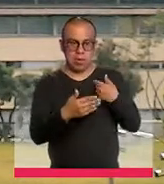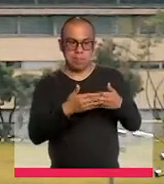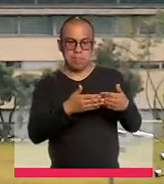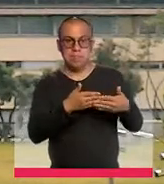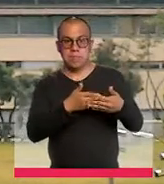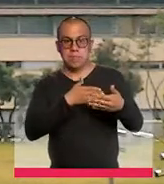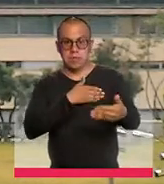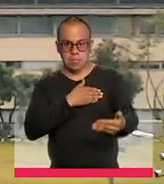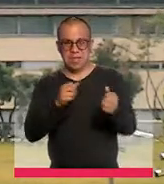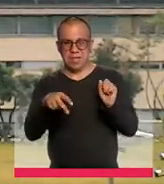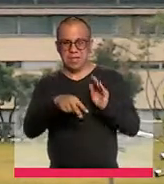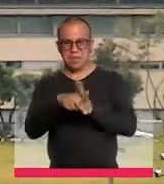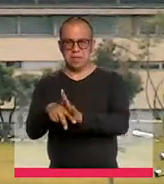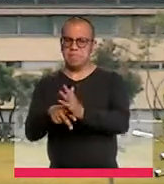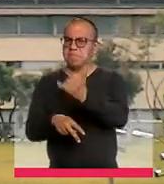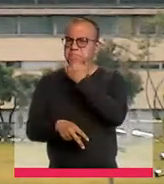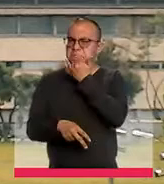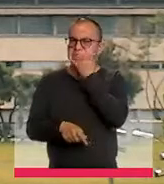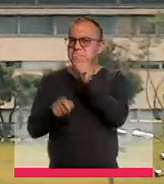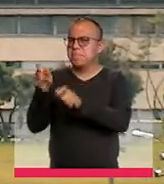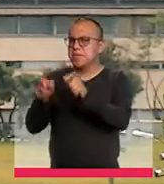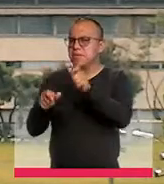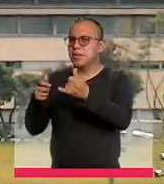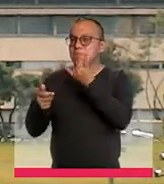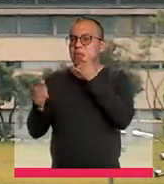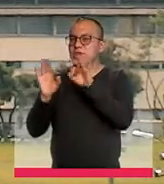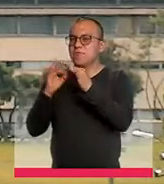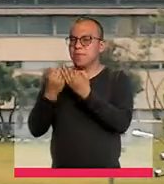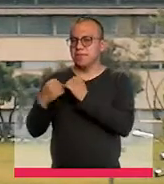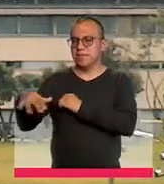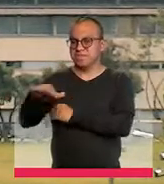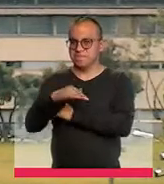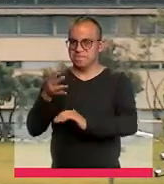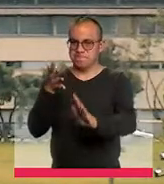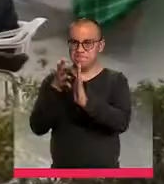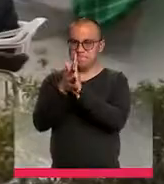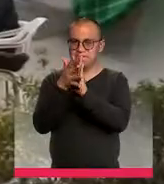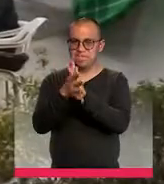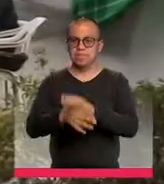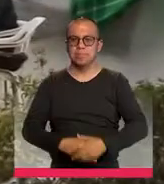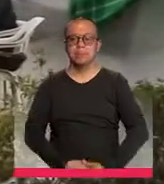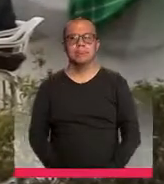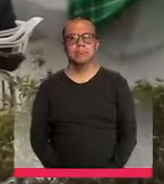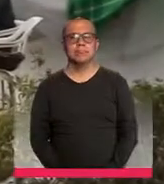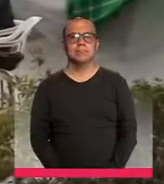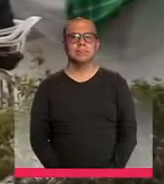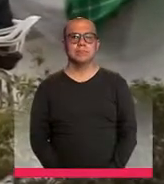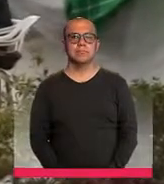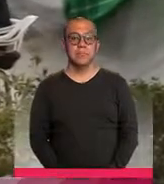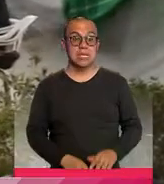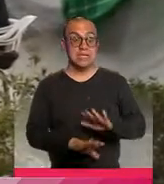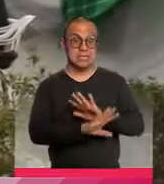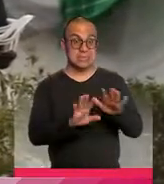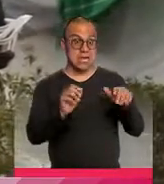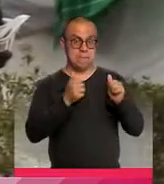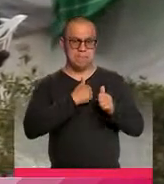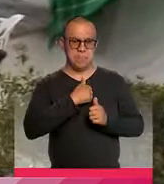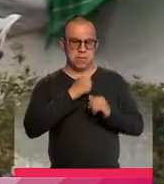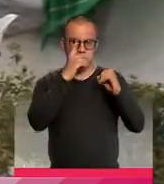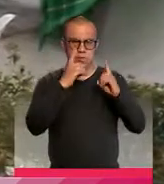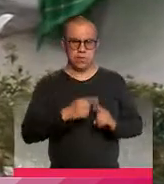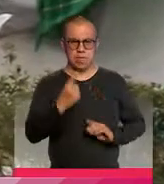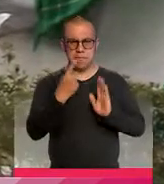del conflicto. ¿Qué ha pasado con estas personas y familias? Aquí les contamos. Luego del desalojo voluntario de